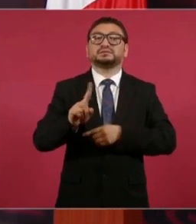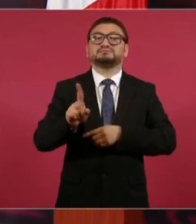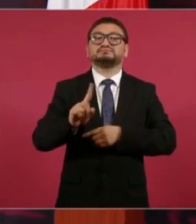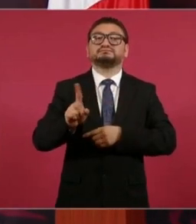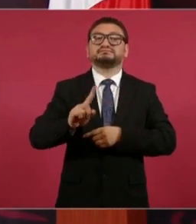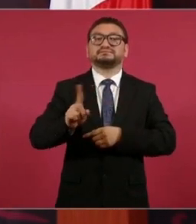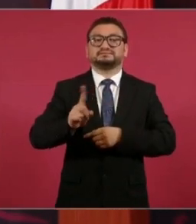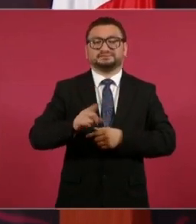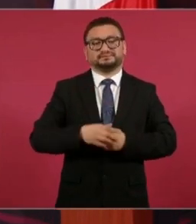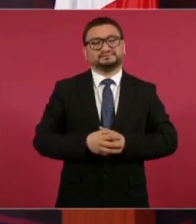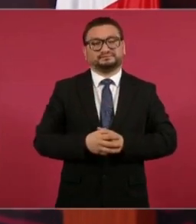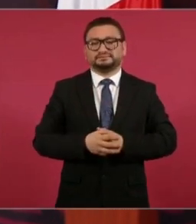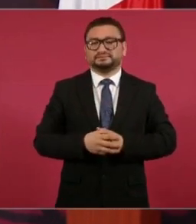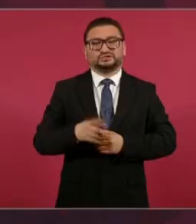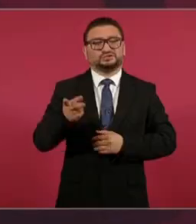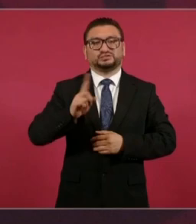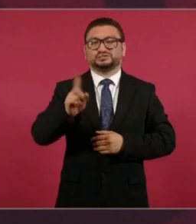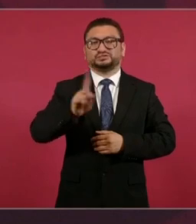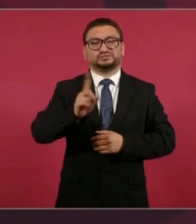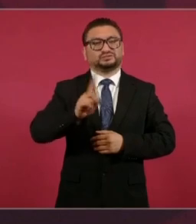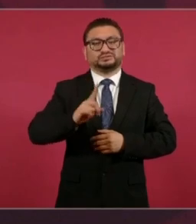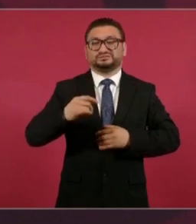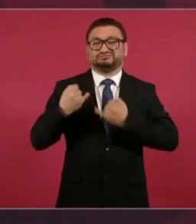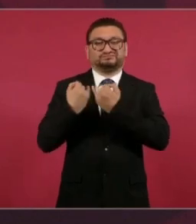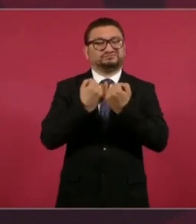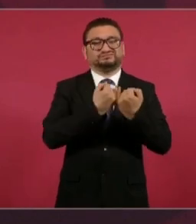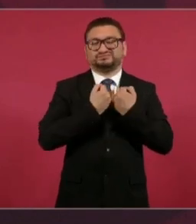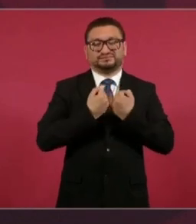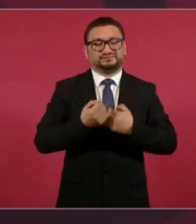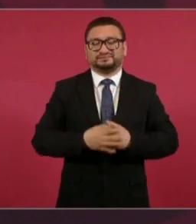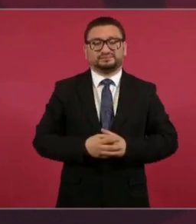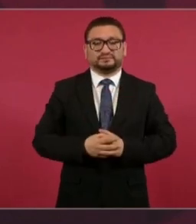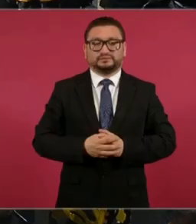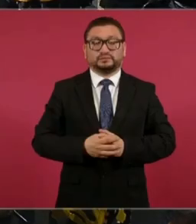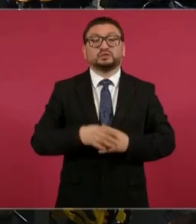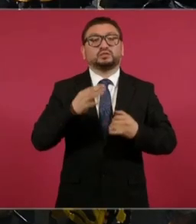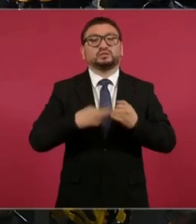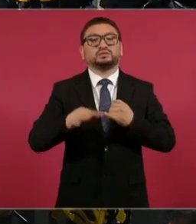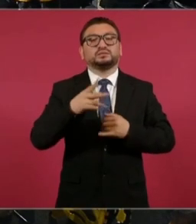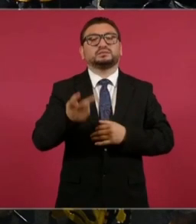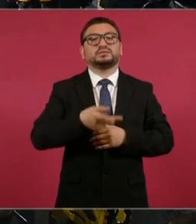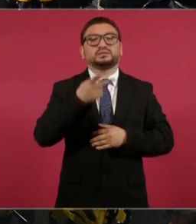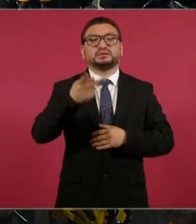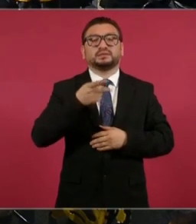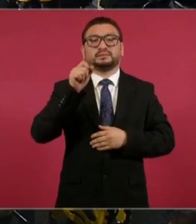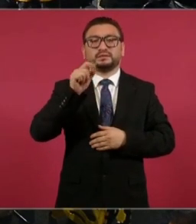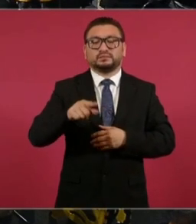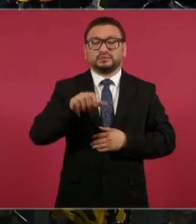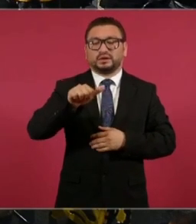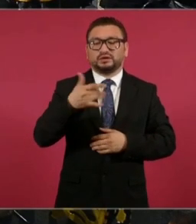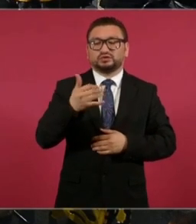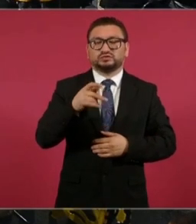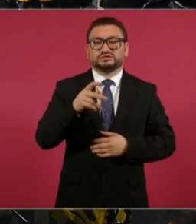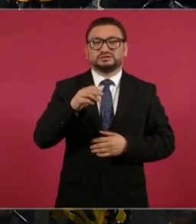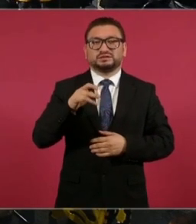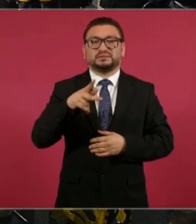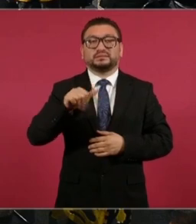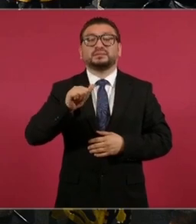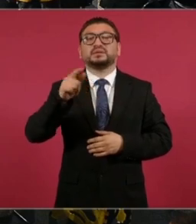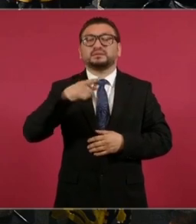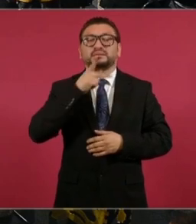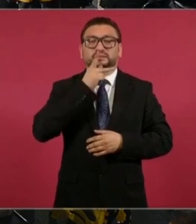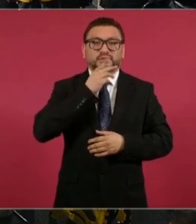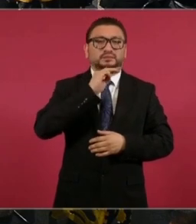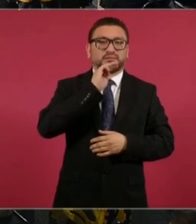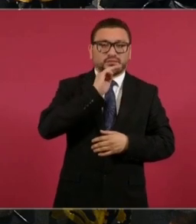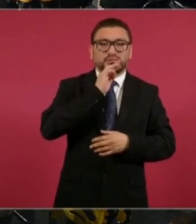delito no no somos iguales justo presidente para terminar el tema de Ayotzinapa la respuesta que dan madres padres